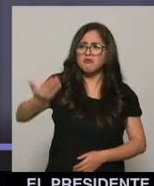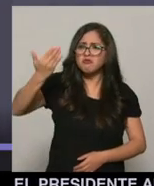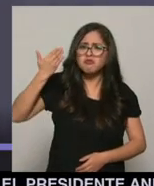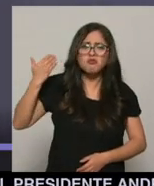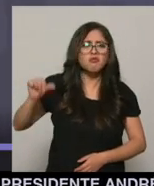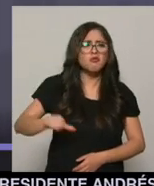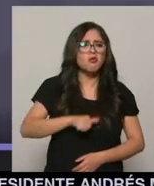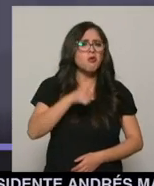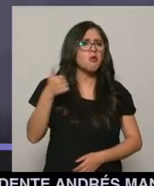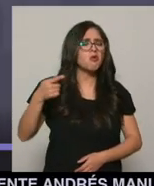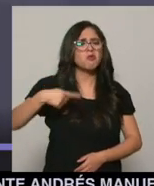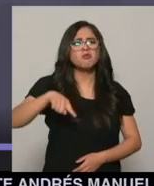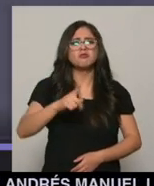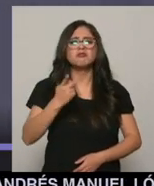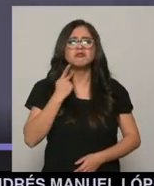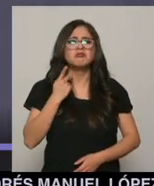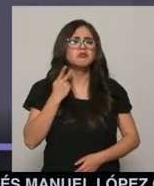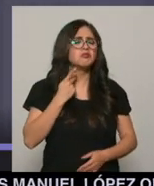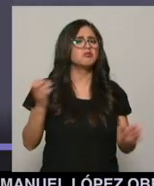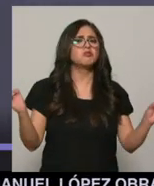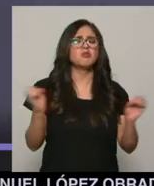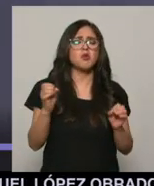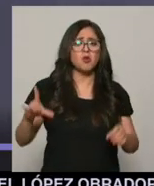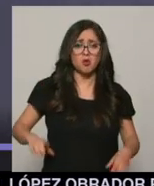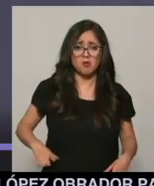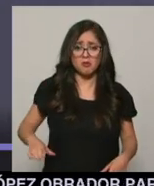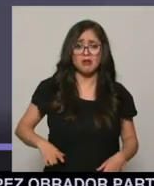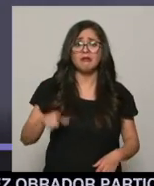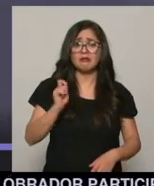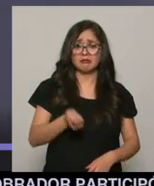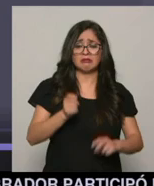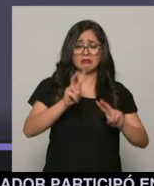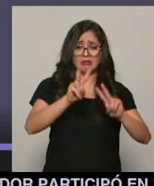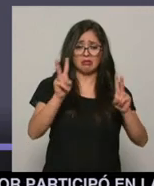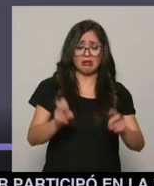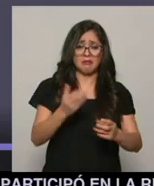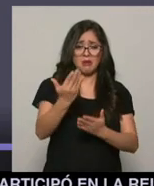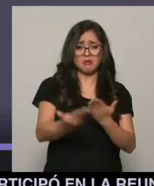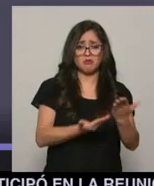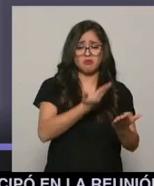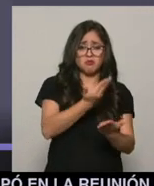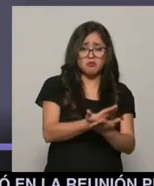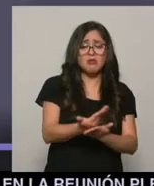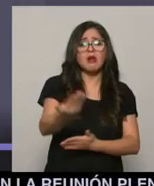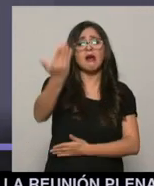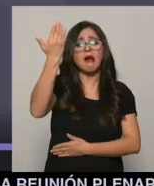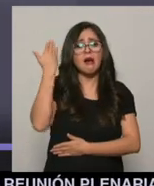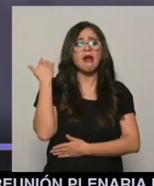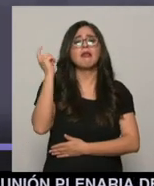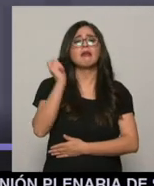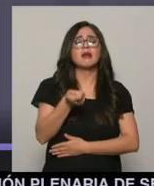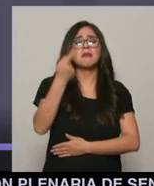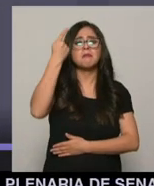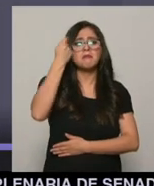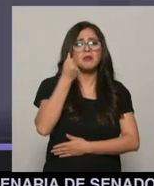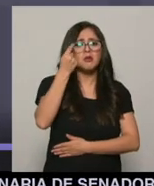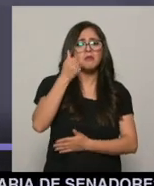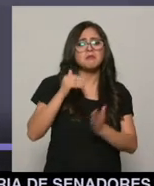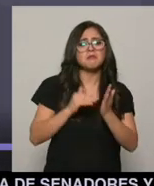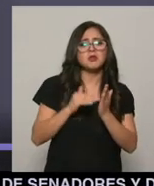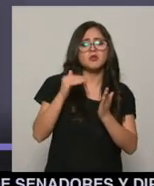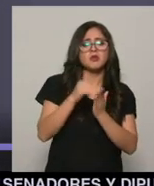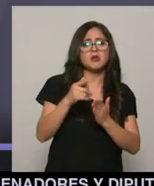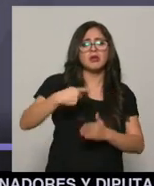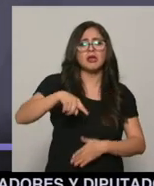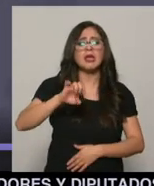otra fuerza política en el gobierno, aunque los temas estaban sobre la mesa. Siempre se habló de eliminar las pensiones millonarias de los